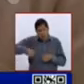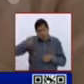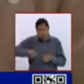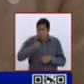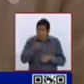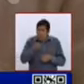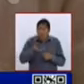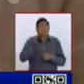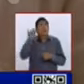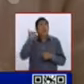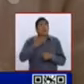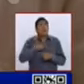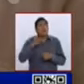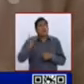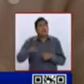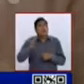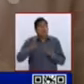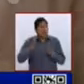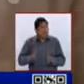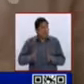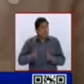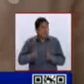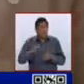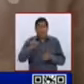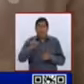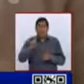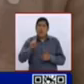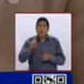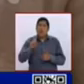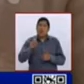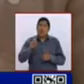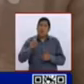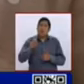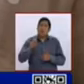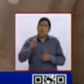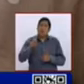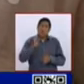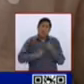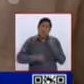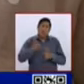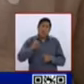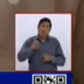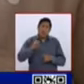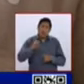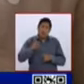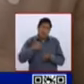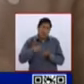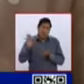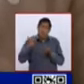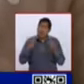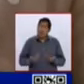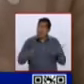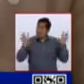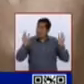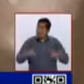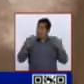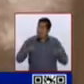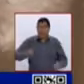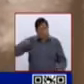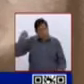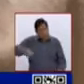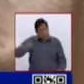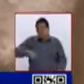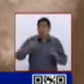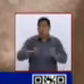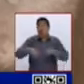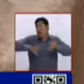dice. En esa vez mi fiscal estaba, el Yasmán y Mita, y lo han destituido y ahora no hay fiscal y se quedó ahí.